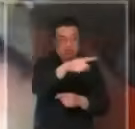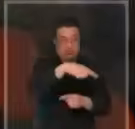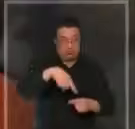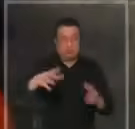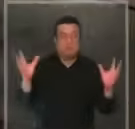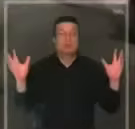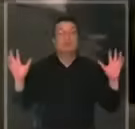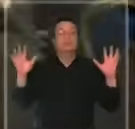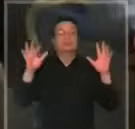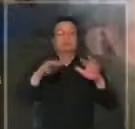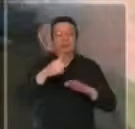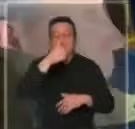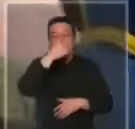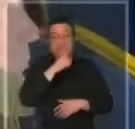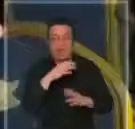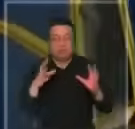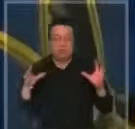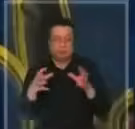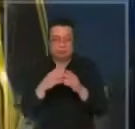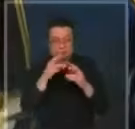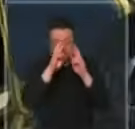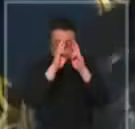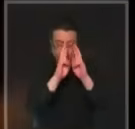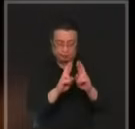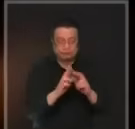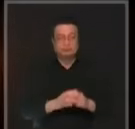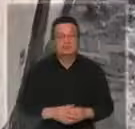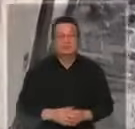esta ceremonia privada para homenajearlos.